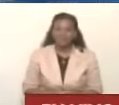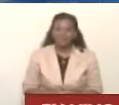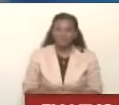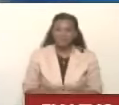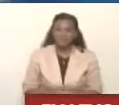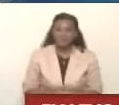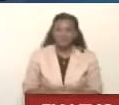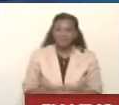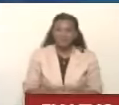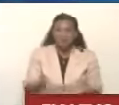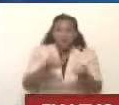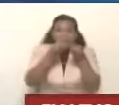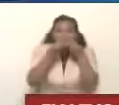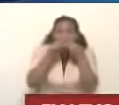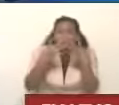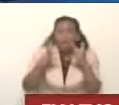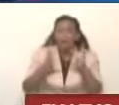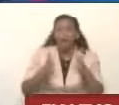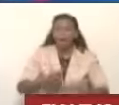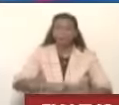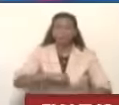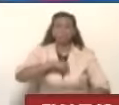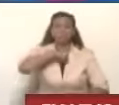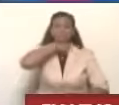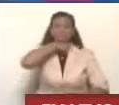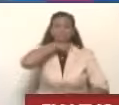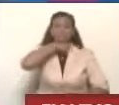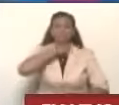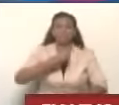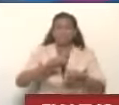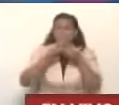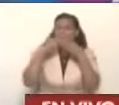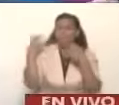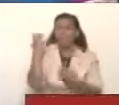¡Qué belleza! ¡Mira esta corbata, chicos! ¿Ah?